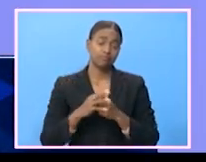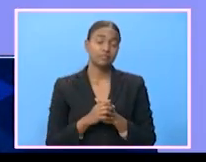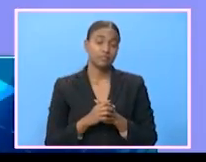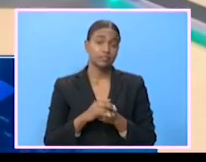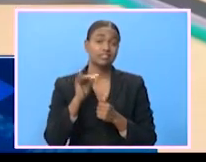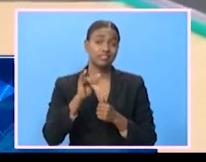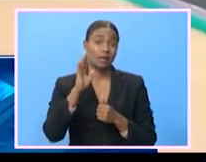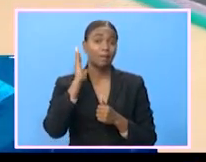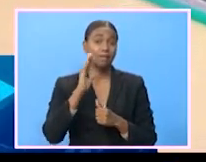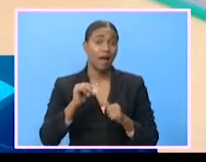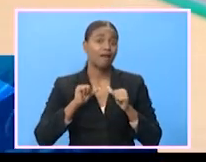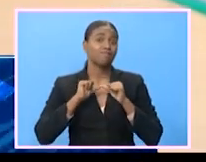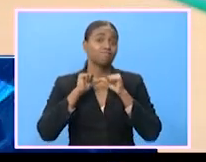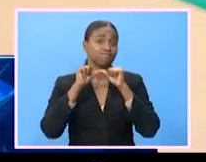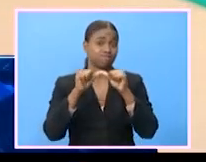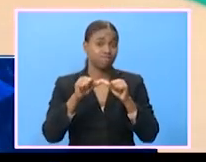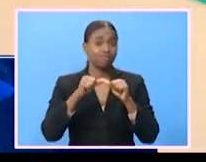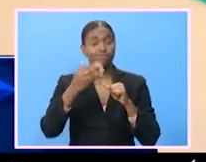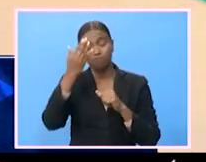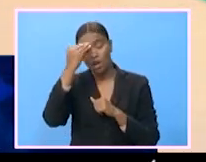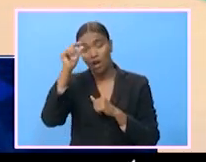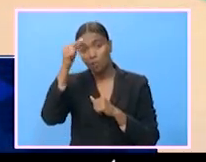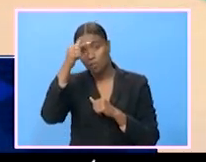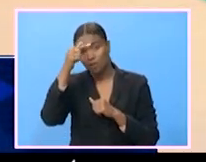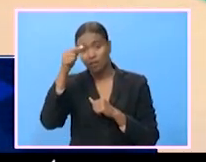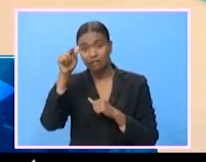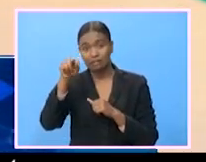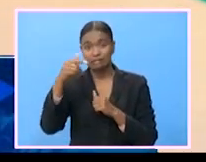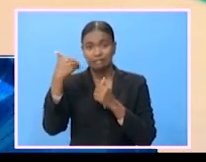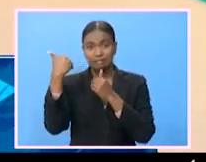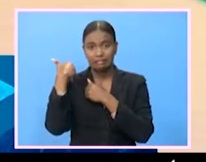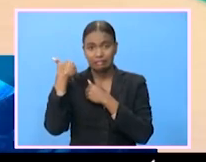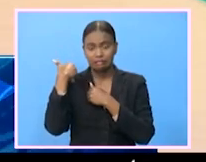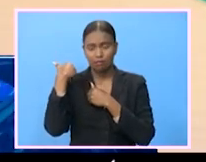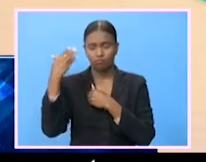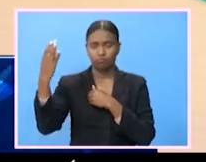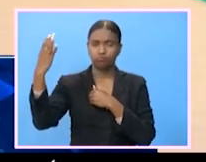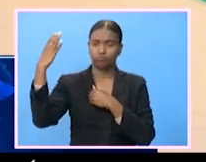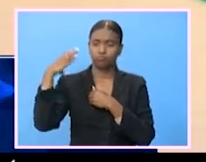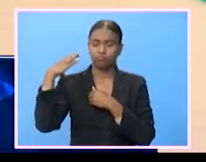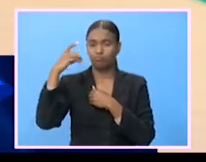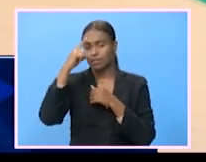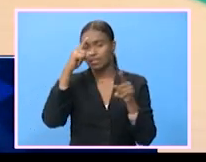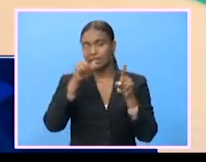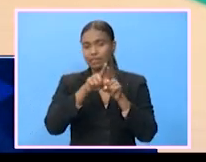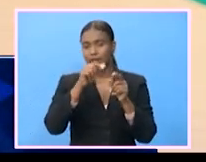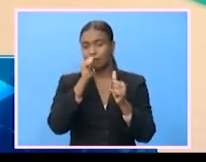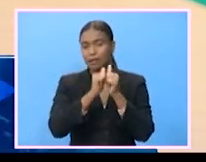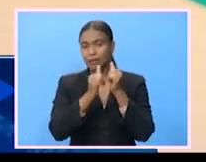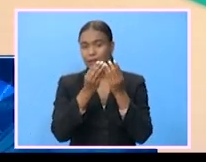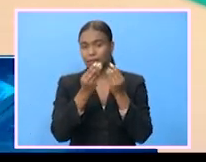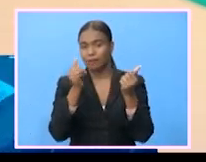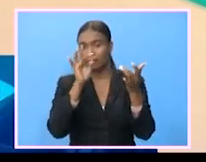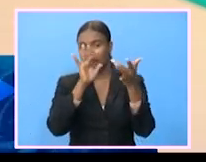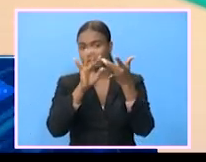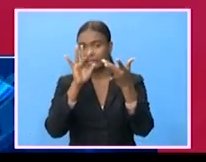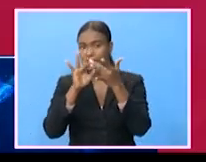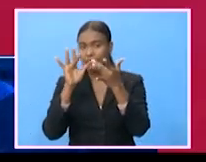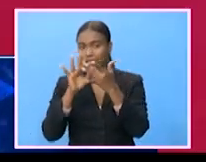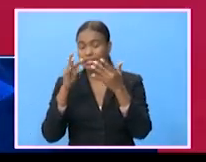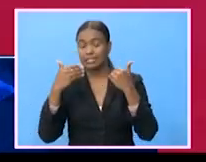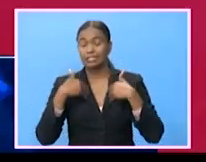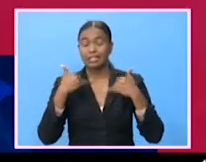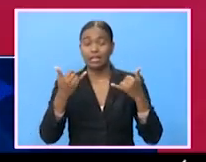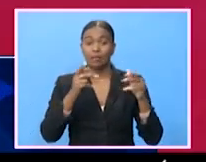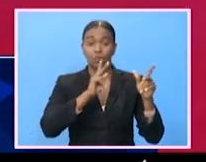porque el gobierno se ha puesto a la tarea de también solucionar un problema de conectividad que había